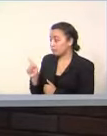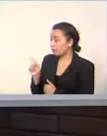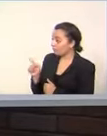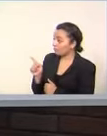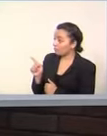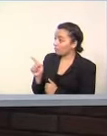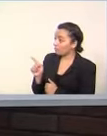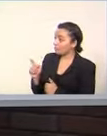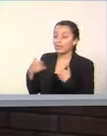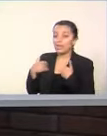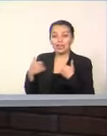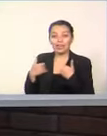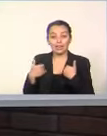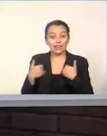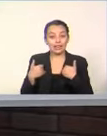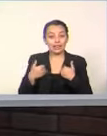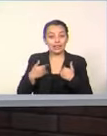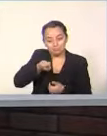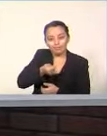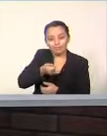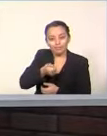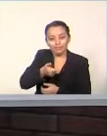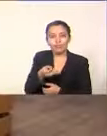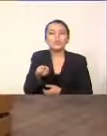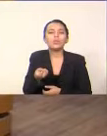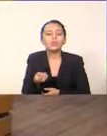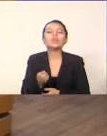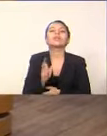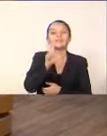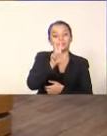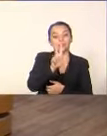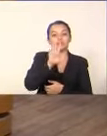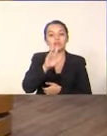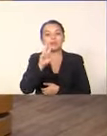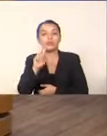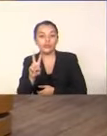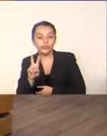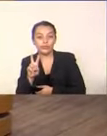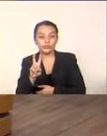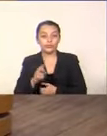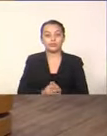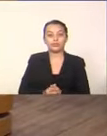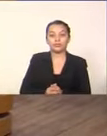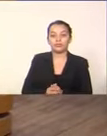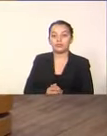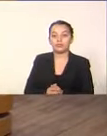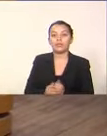tiene 352 chibolas. Entonces significa que tenemos que 352 es el